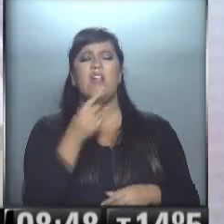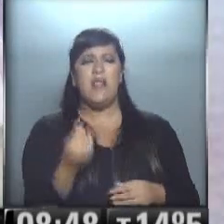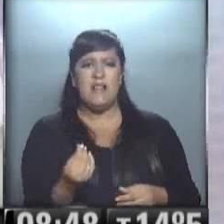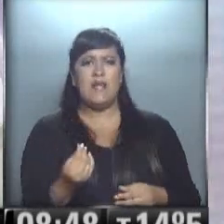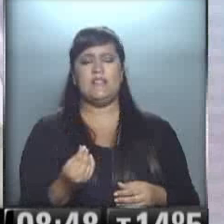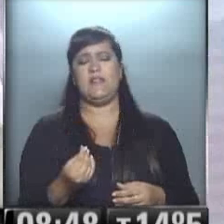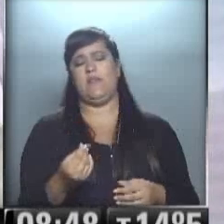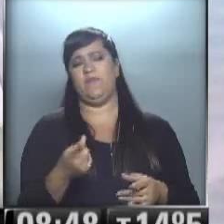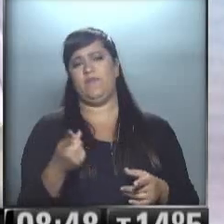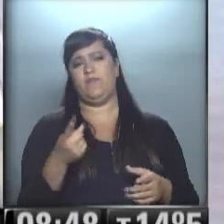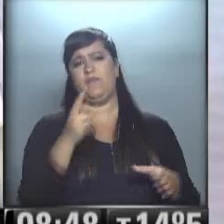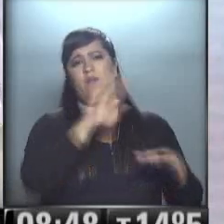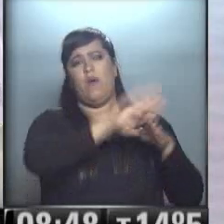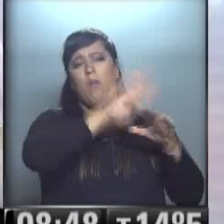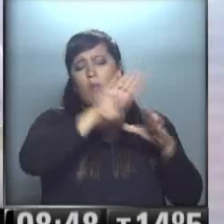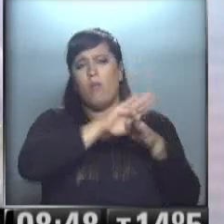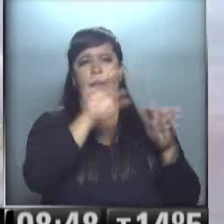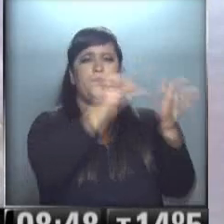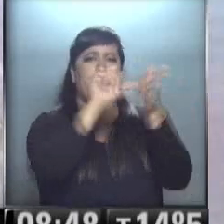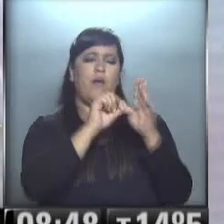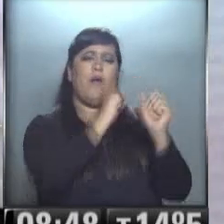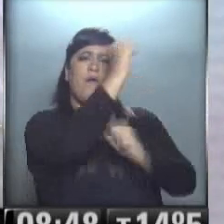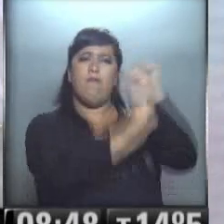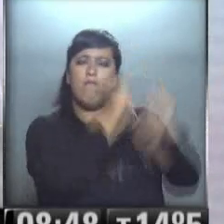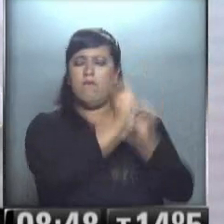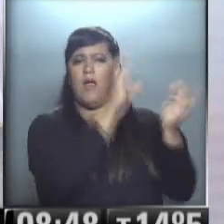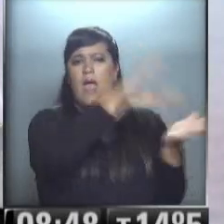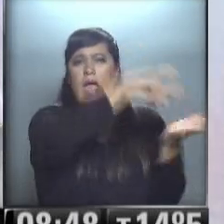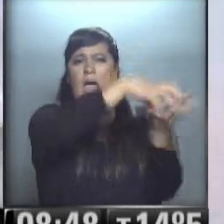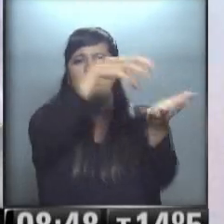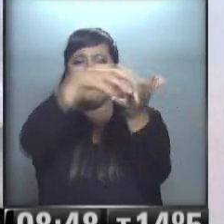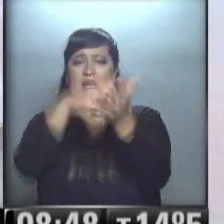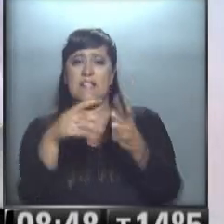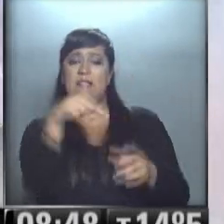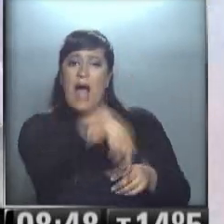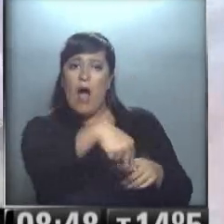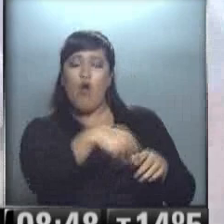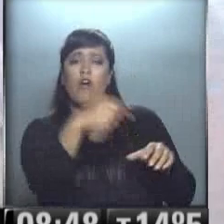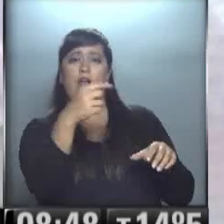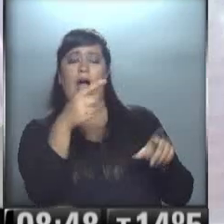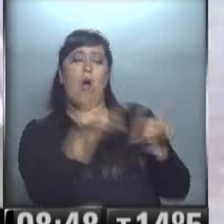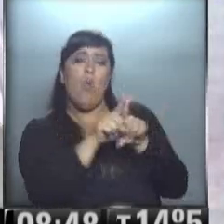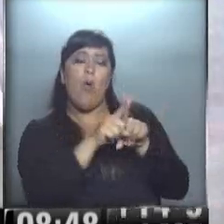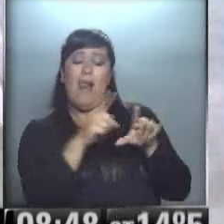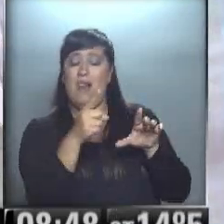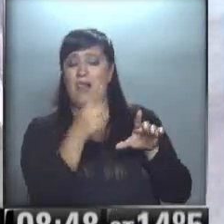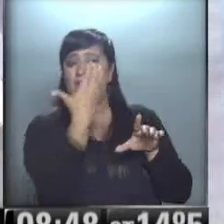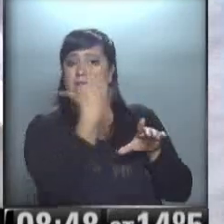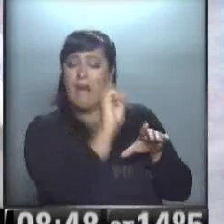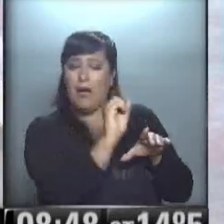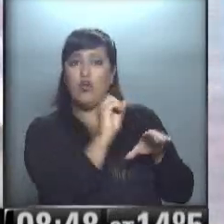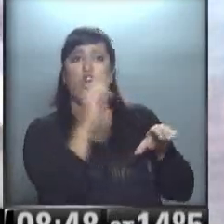euroholding el euroclear el banco de New York todos estos que están reteniendo el pago deberían ser según